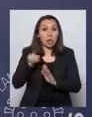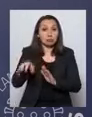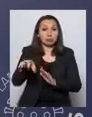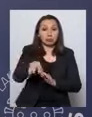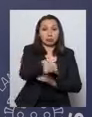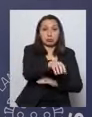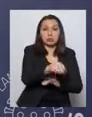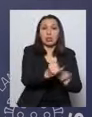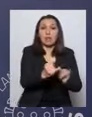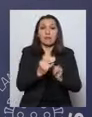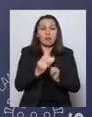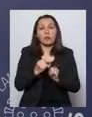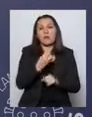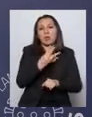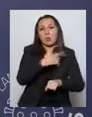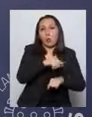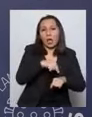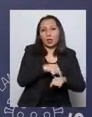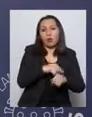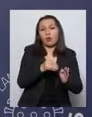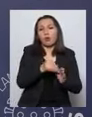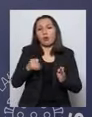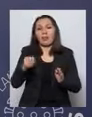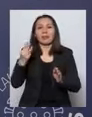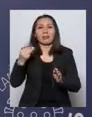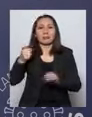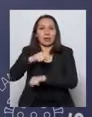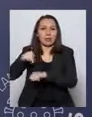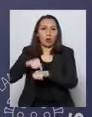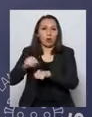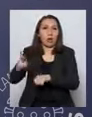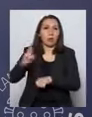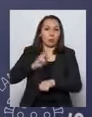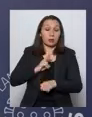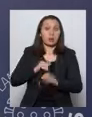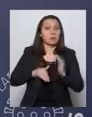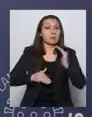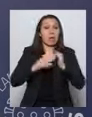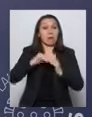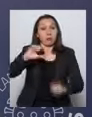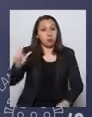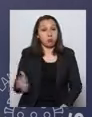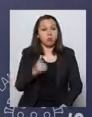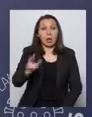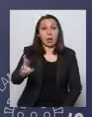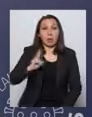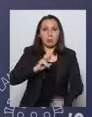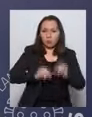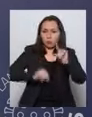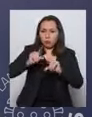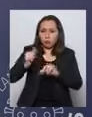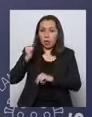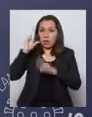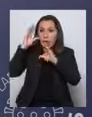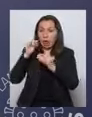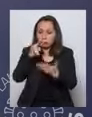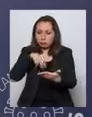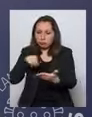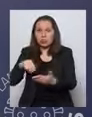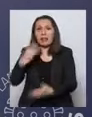casos se informan entre 24 y 36 horas y lo máximo que tenemos reportado demora en la estadística que revise anoche